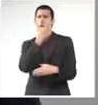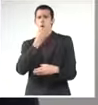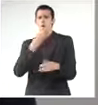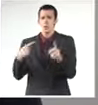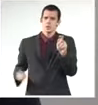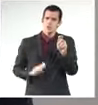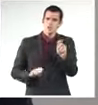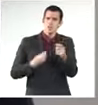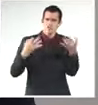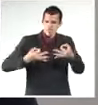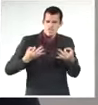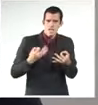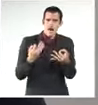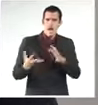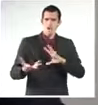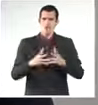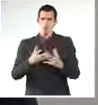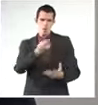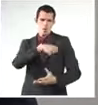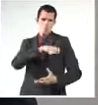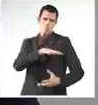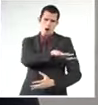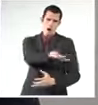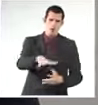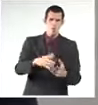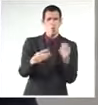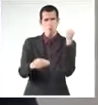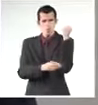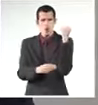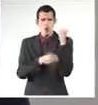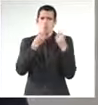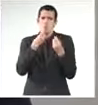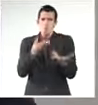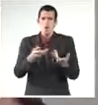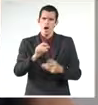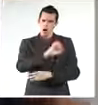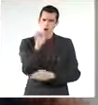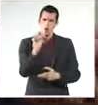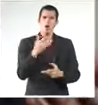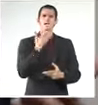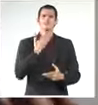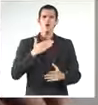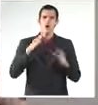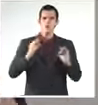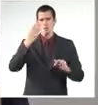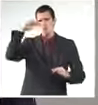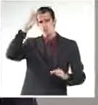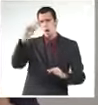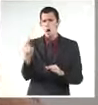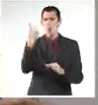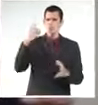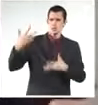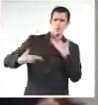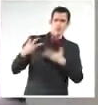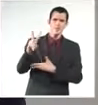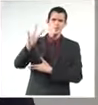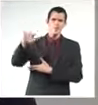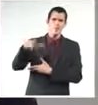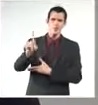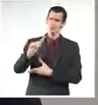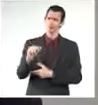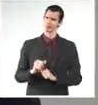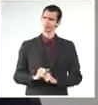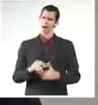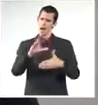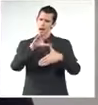la democracia real. Es una fecha que representa mucho no solo para Cuba, sino para todos los pueblos de